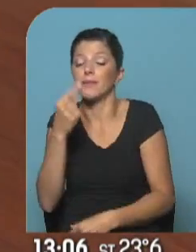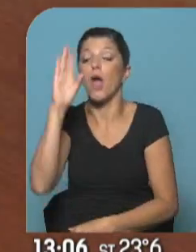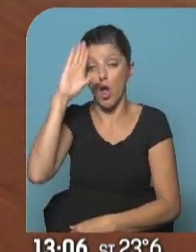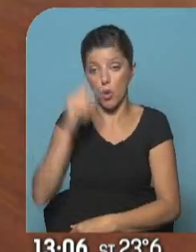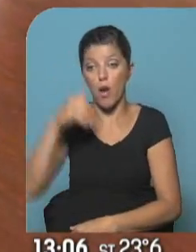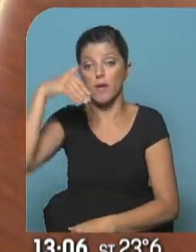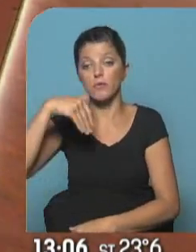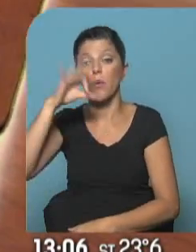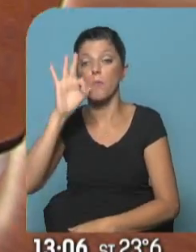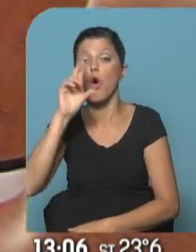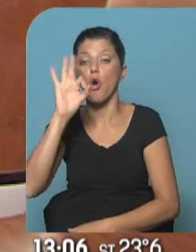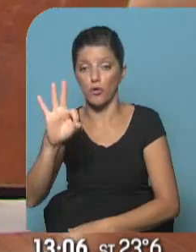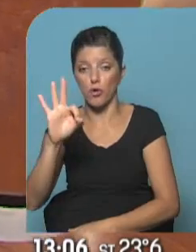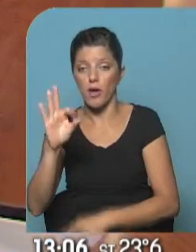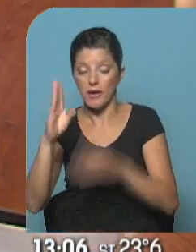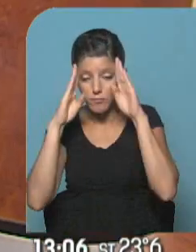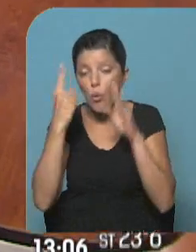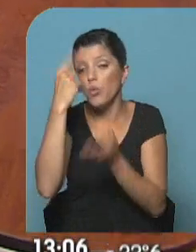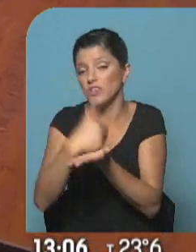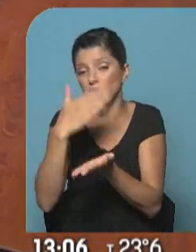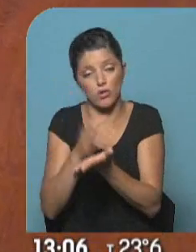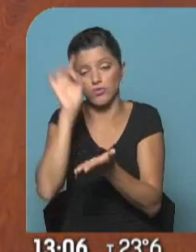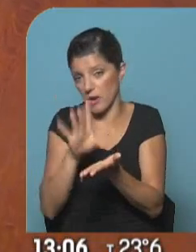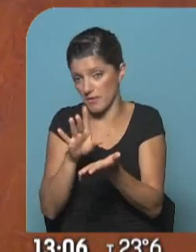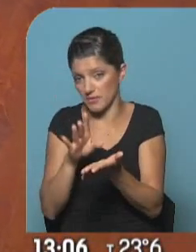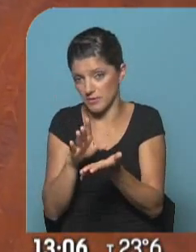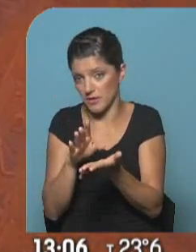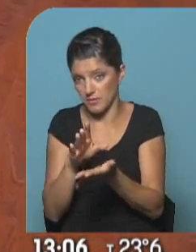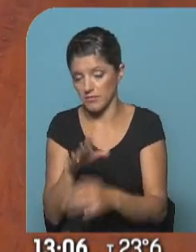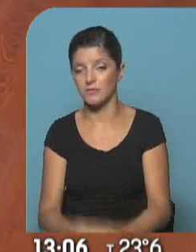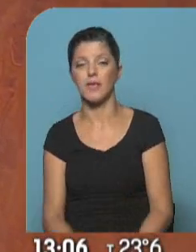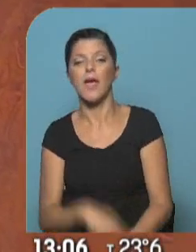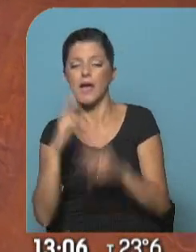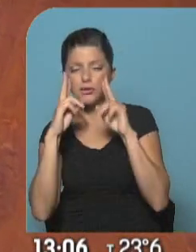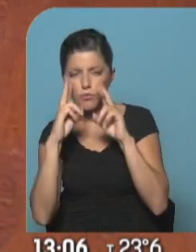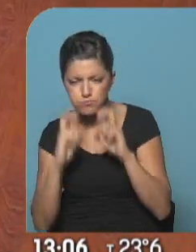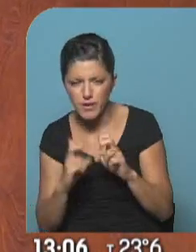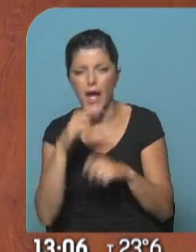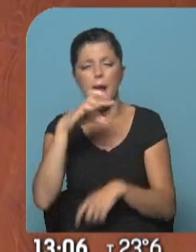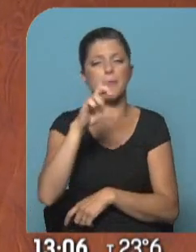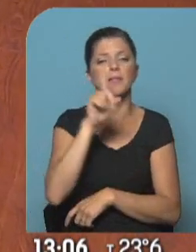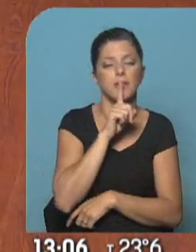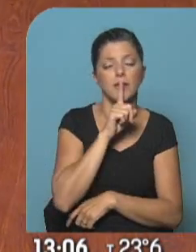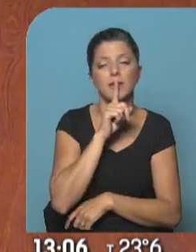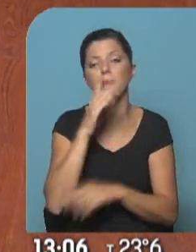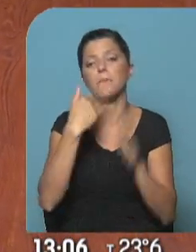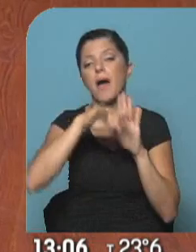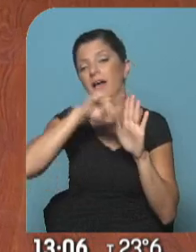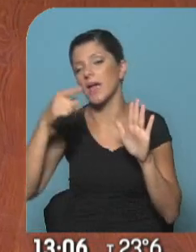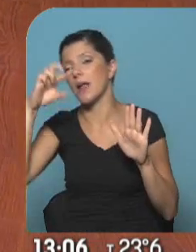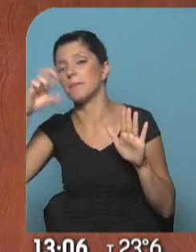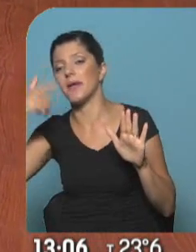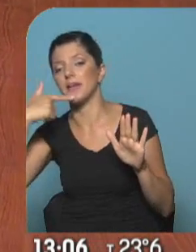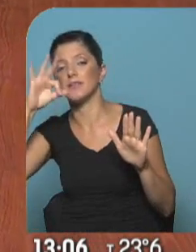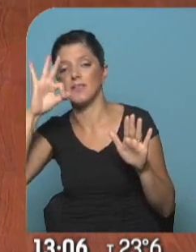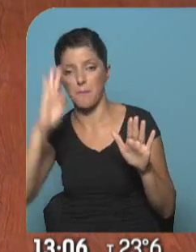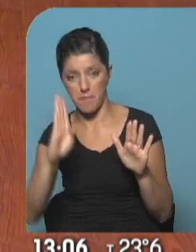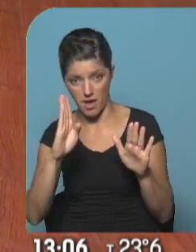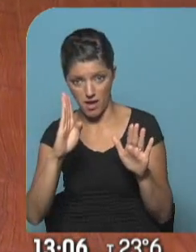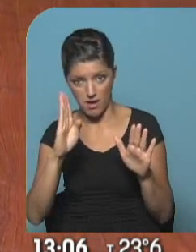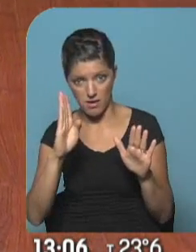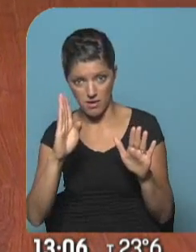es muy lejos. Sí, y además habría que ver cómo está pegando la crisis de representación de los partidos políticos en Brasil. Si surge